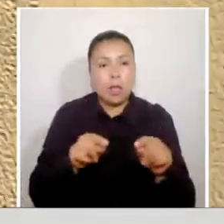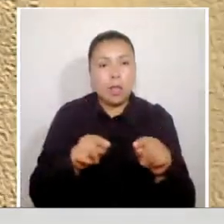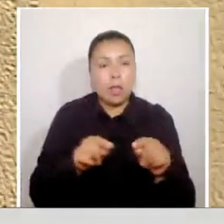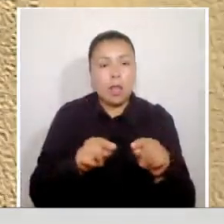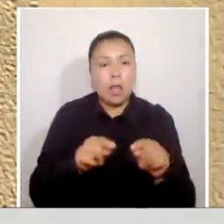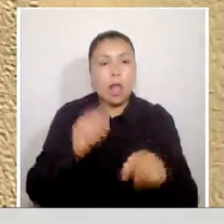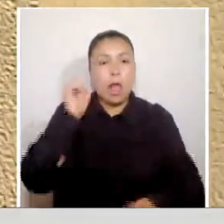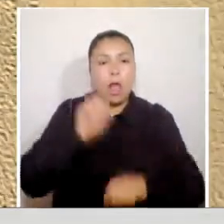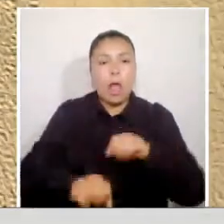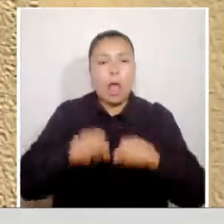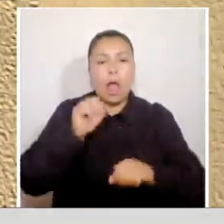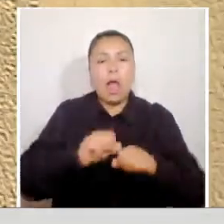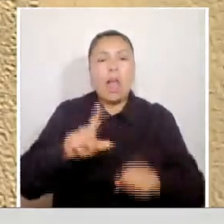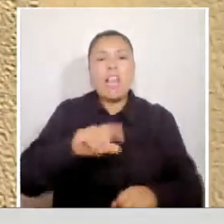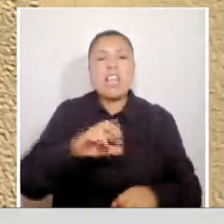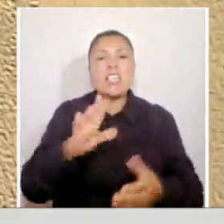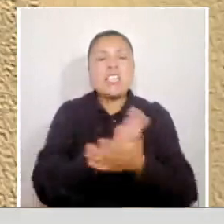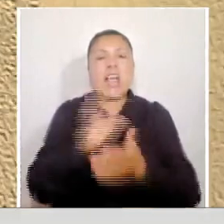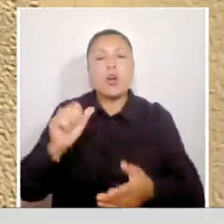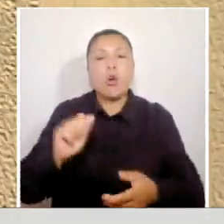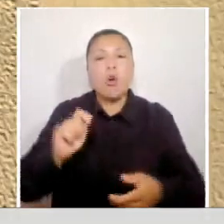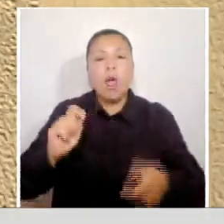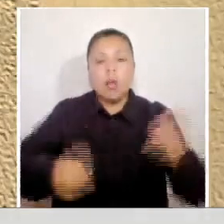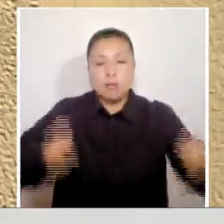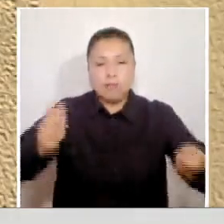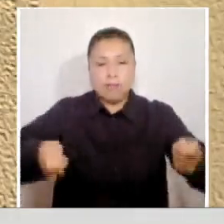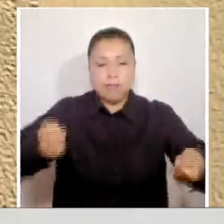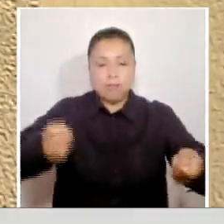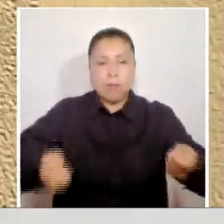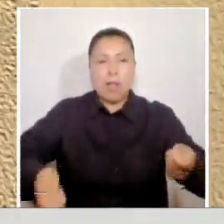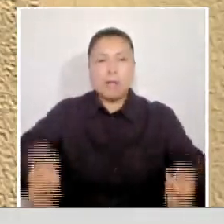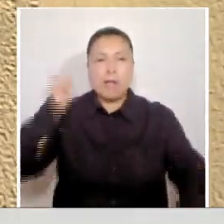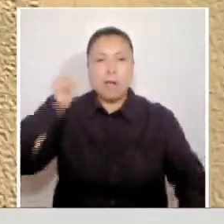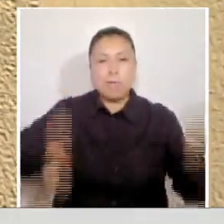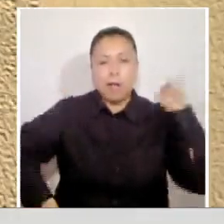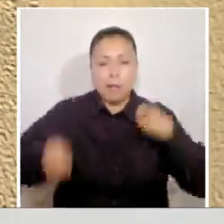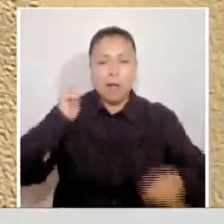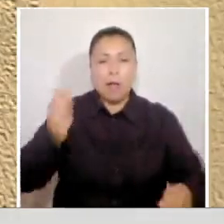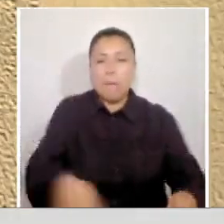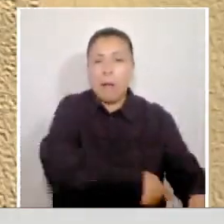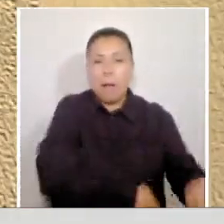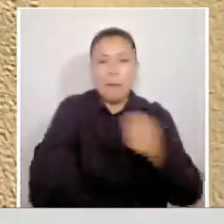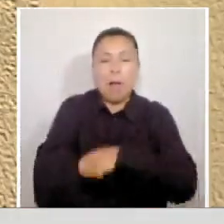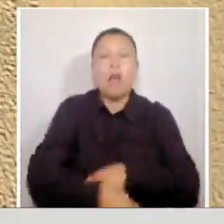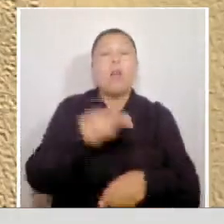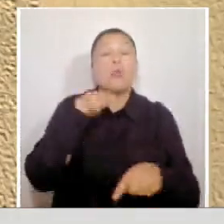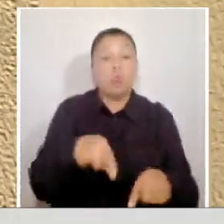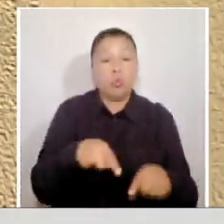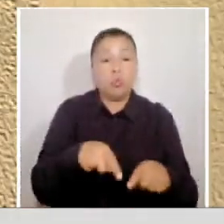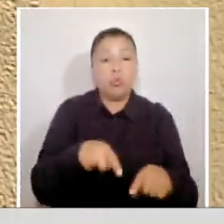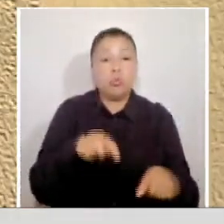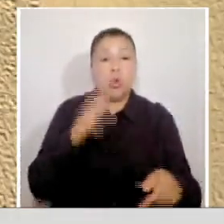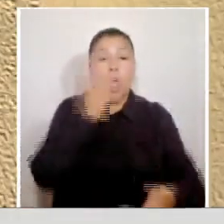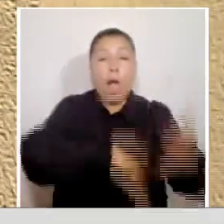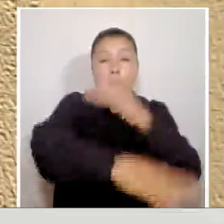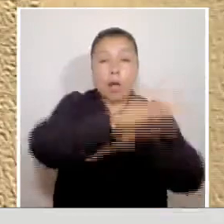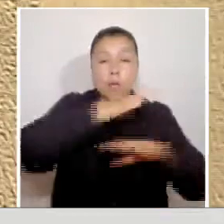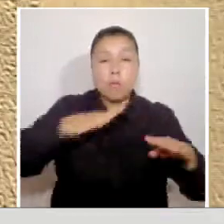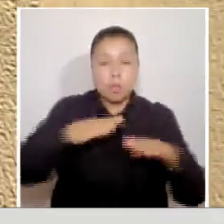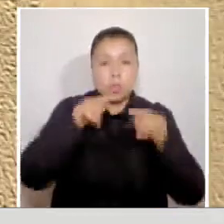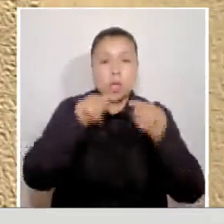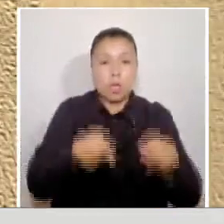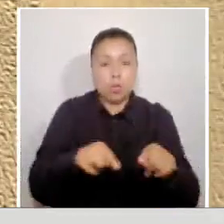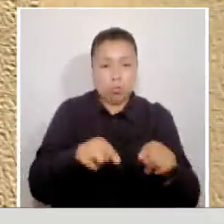linchaco lo acabo de decir y la fiscalización de de todos estos implementos de arte así como también el material escrito